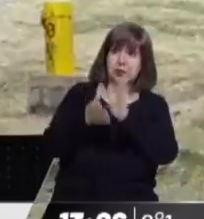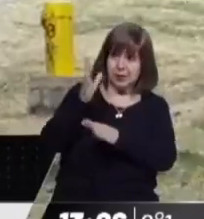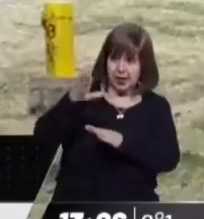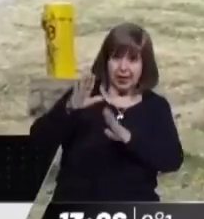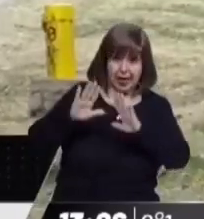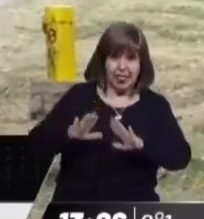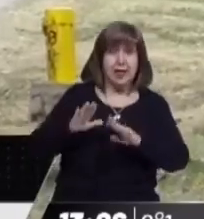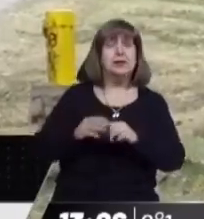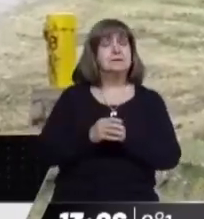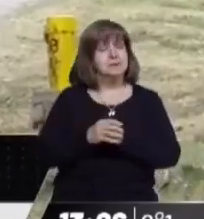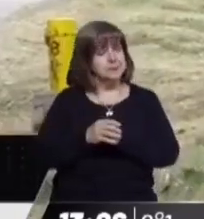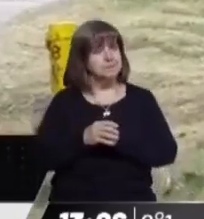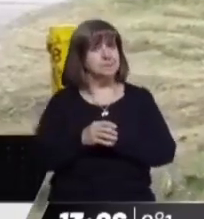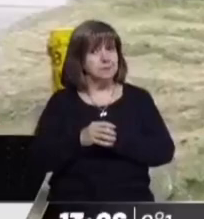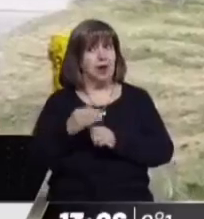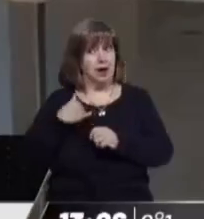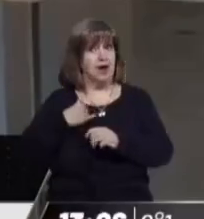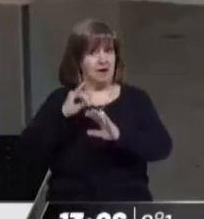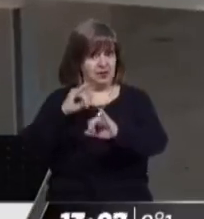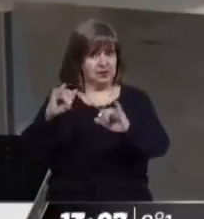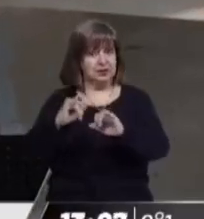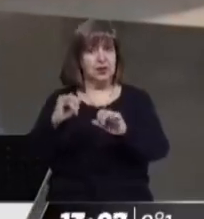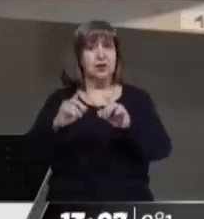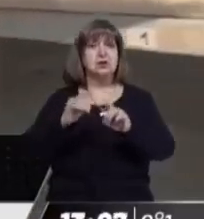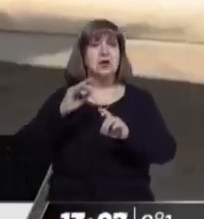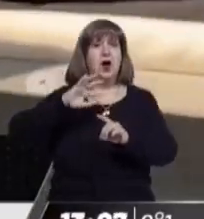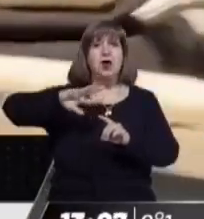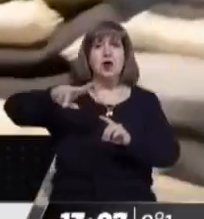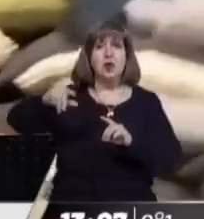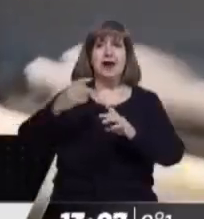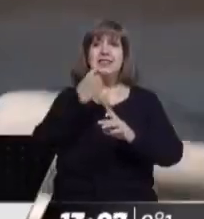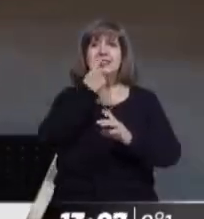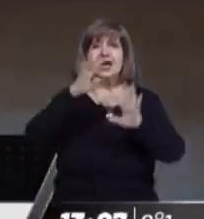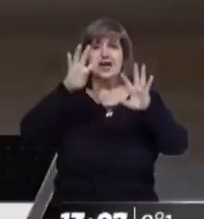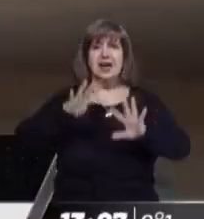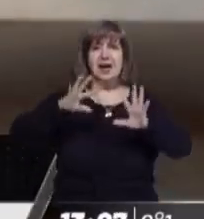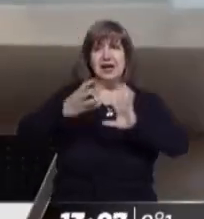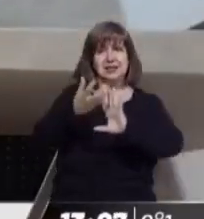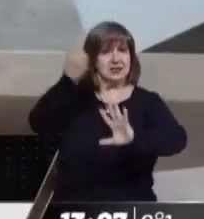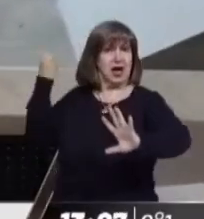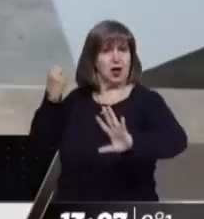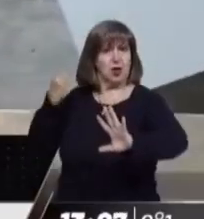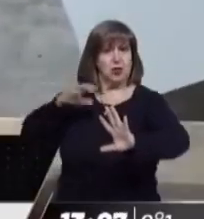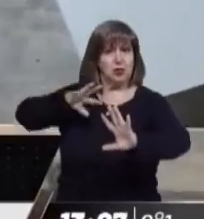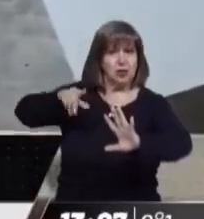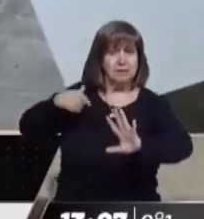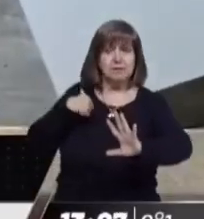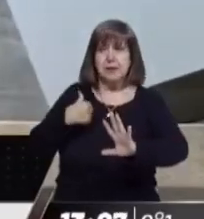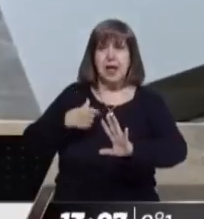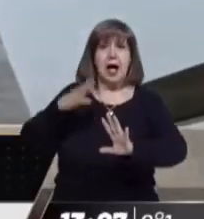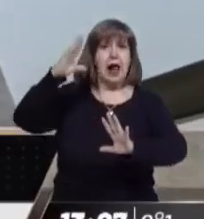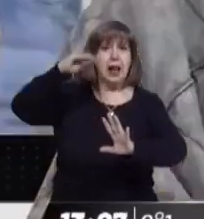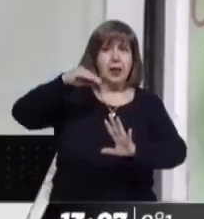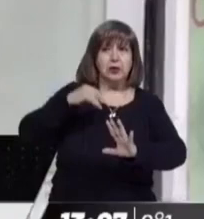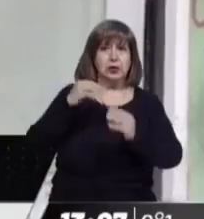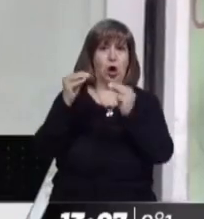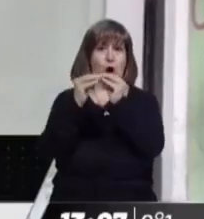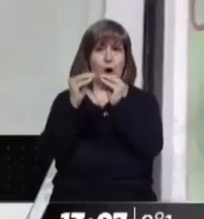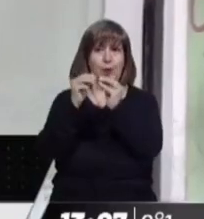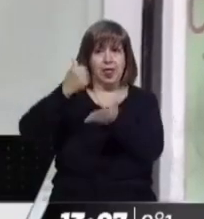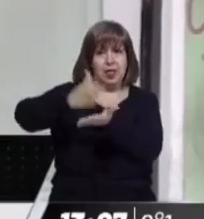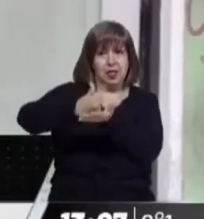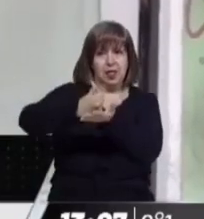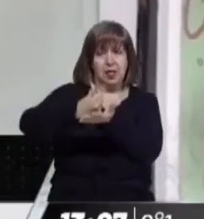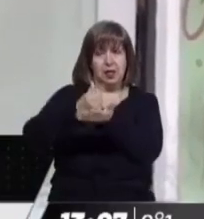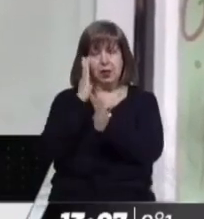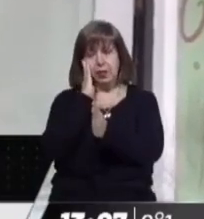día tuvo que o sea tuvimos que hacer eso porque se habían robado hasta la reja Entonces se tuvo que quedar Alí en la noche cuidando y bueno la semana